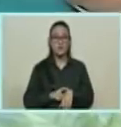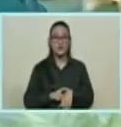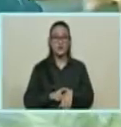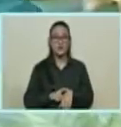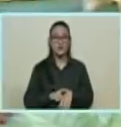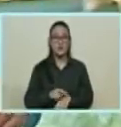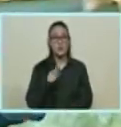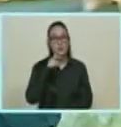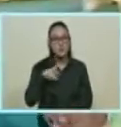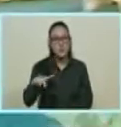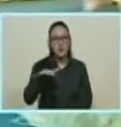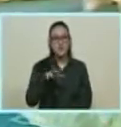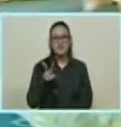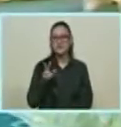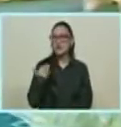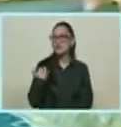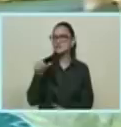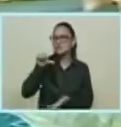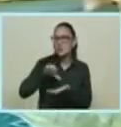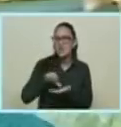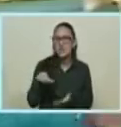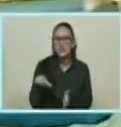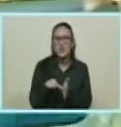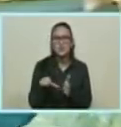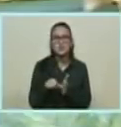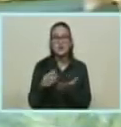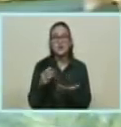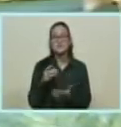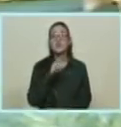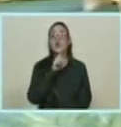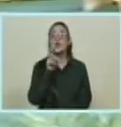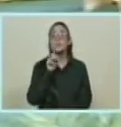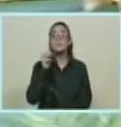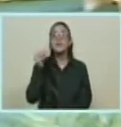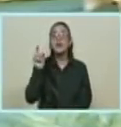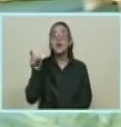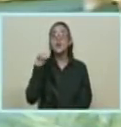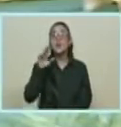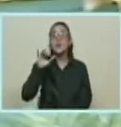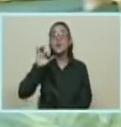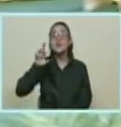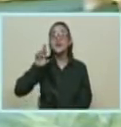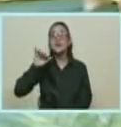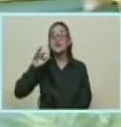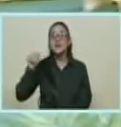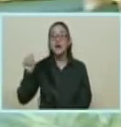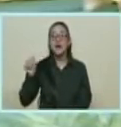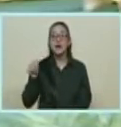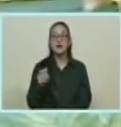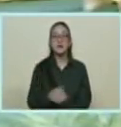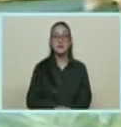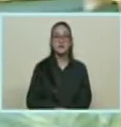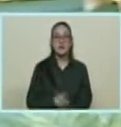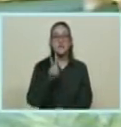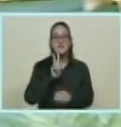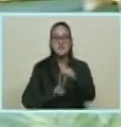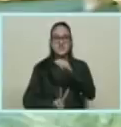Dime un pueblo en Venezuela, una ciudad. Guiria, en Tucupita, en El